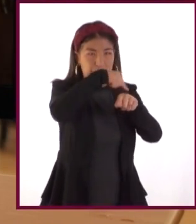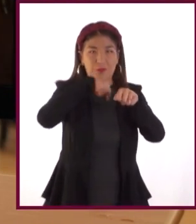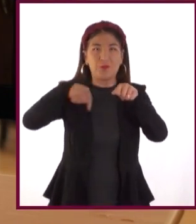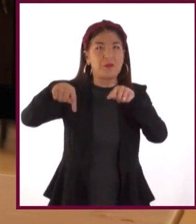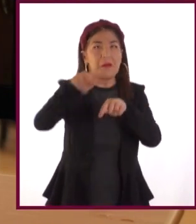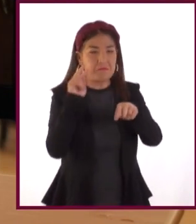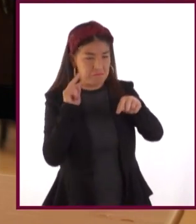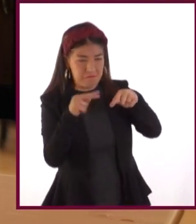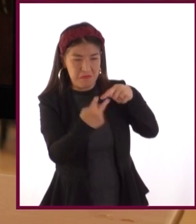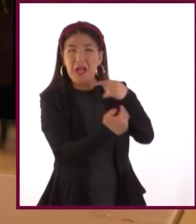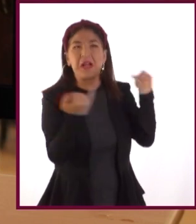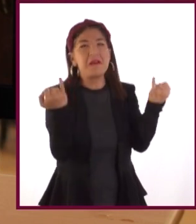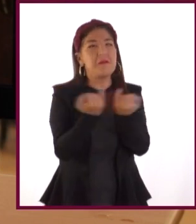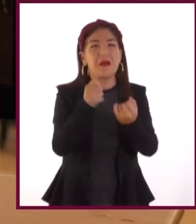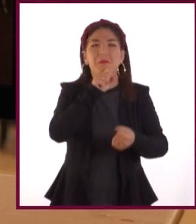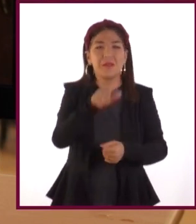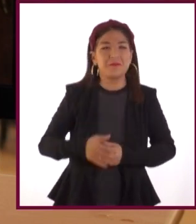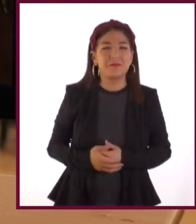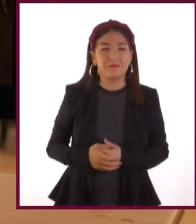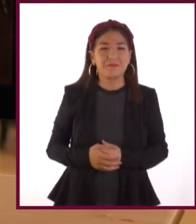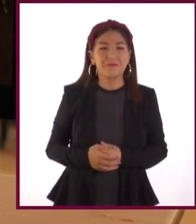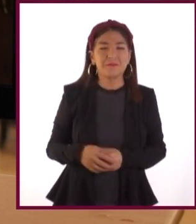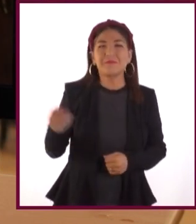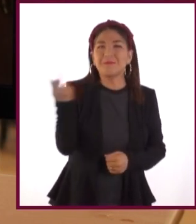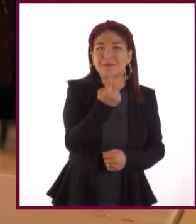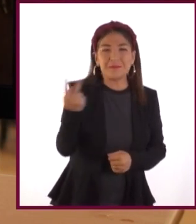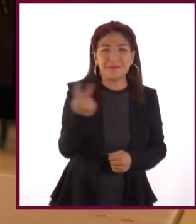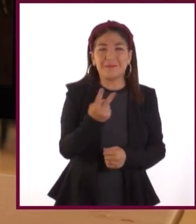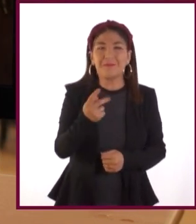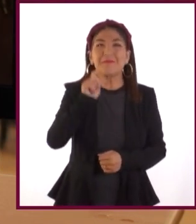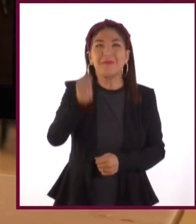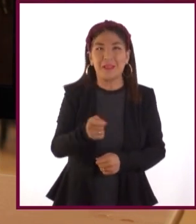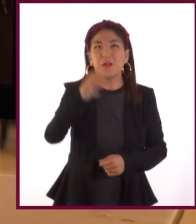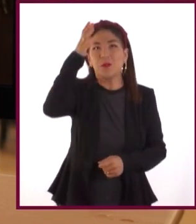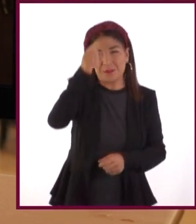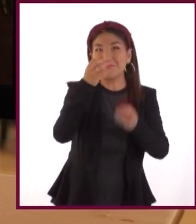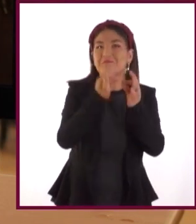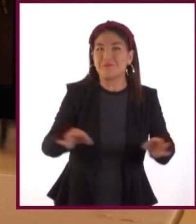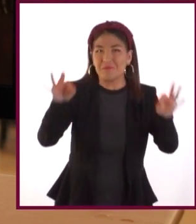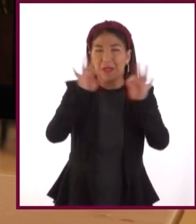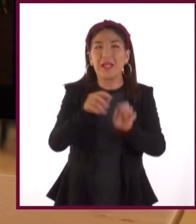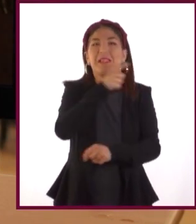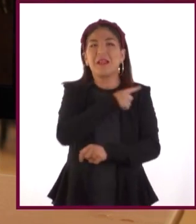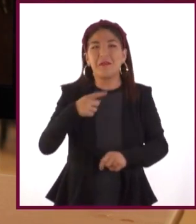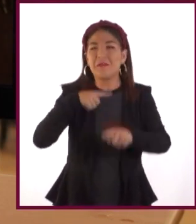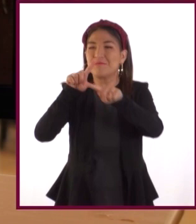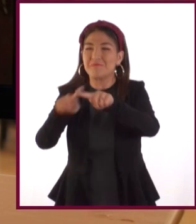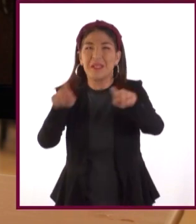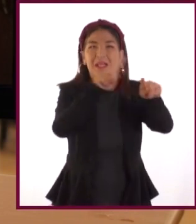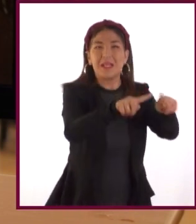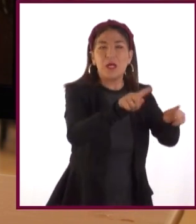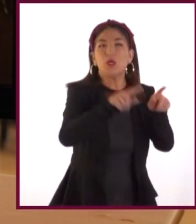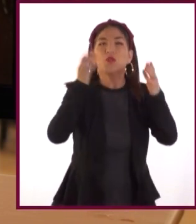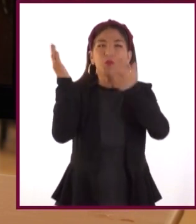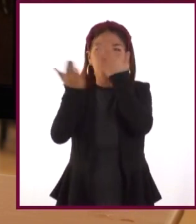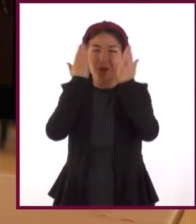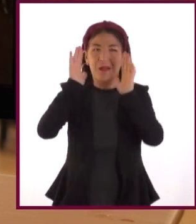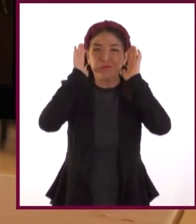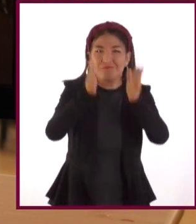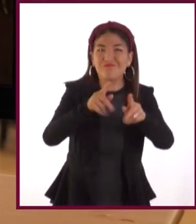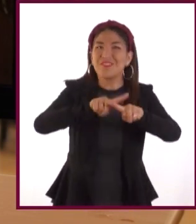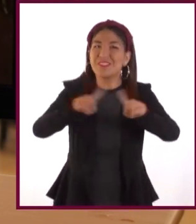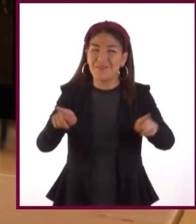ver con que es invariante o que no cambia, que es lo mismo, con respecto a rotaciones. Si yo me muevo alrededor